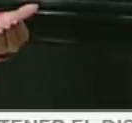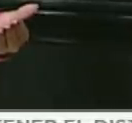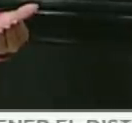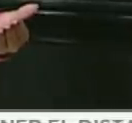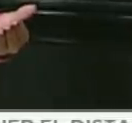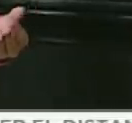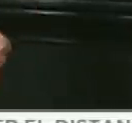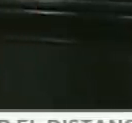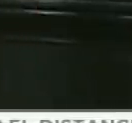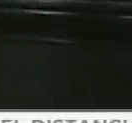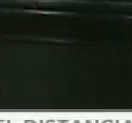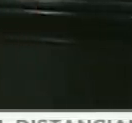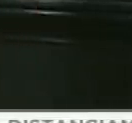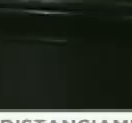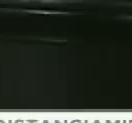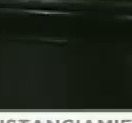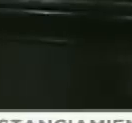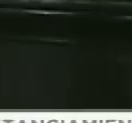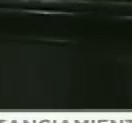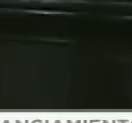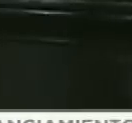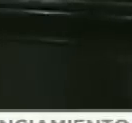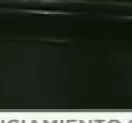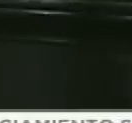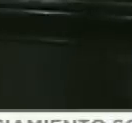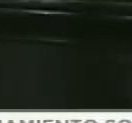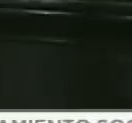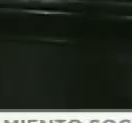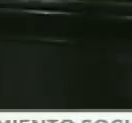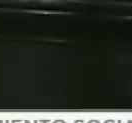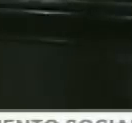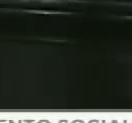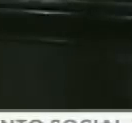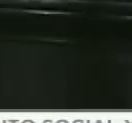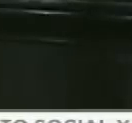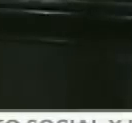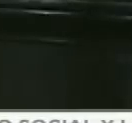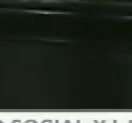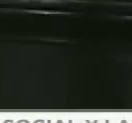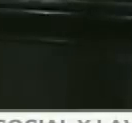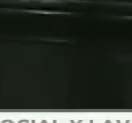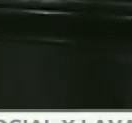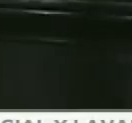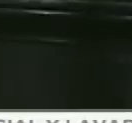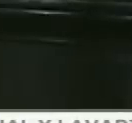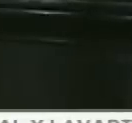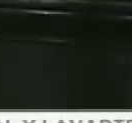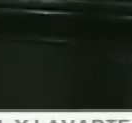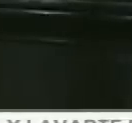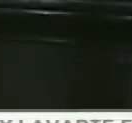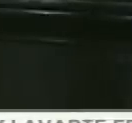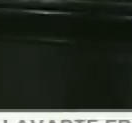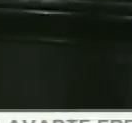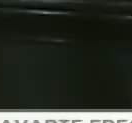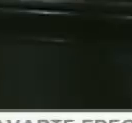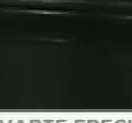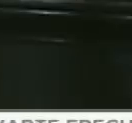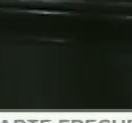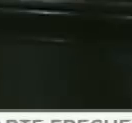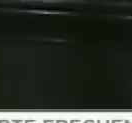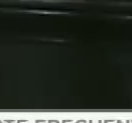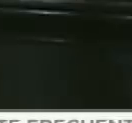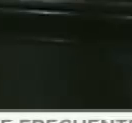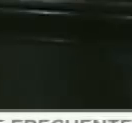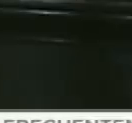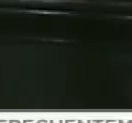del COVID-19. Justamente 66 nuevos casos en las últimas 24 horas para un total de 1.010 casos